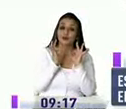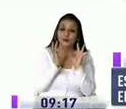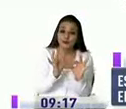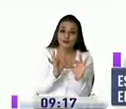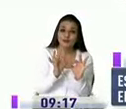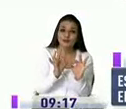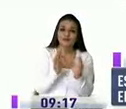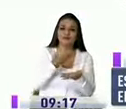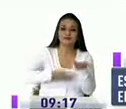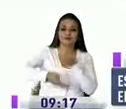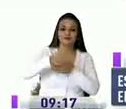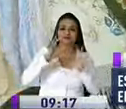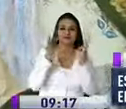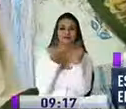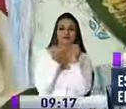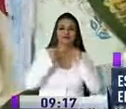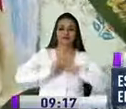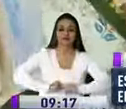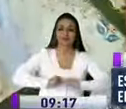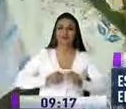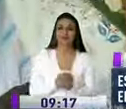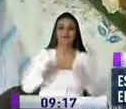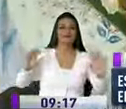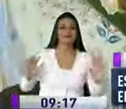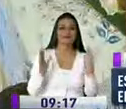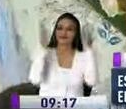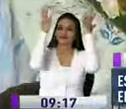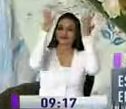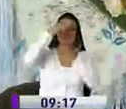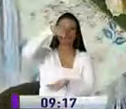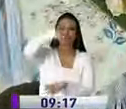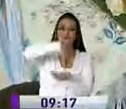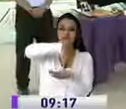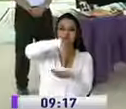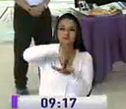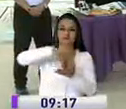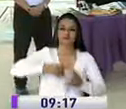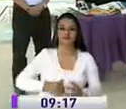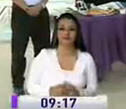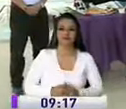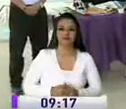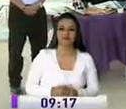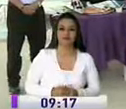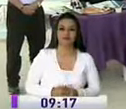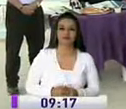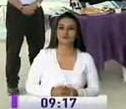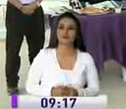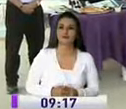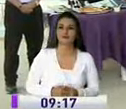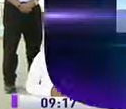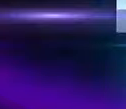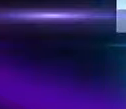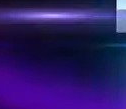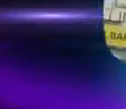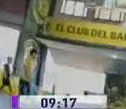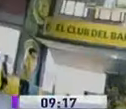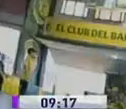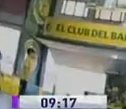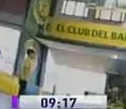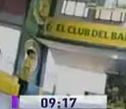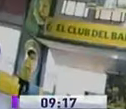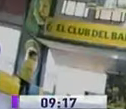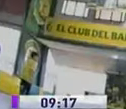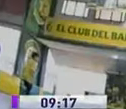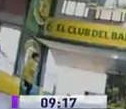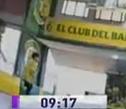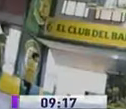para compartir en familia. ¡Viva Cantón Mejía! Informó Sofía Vintimilla. Y